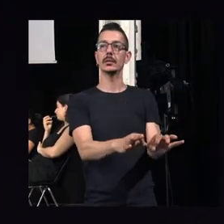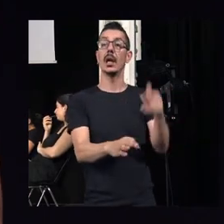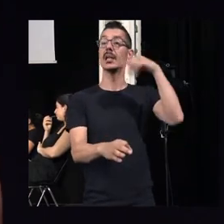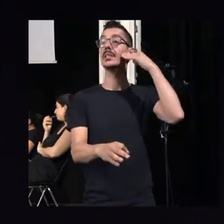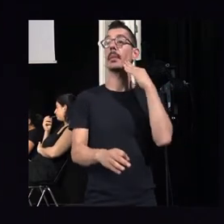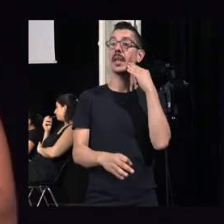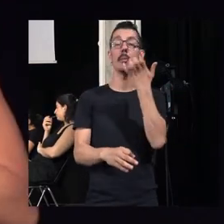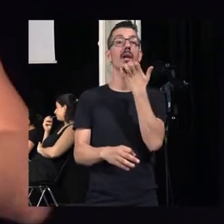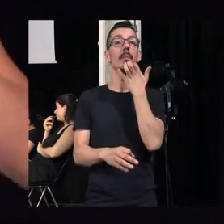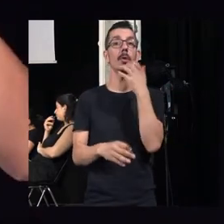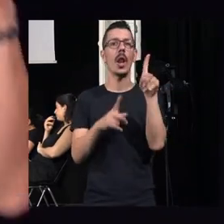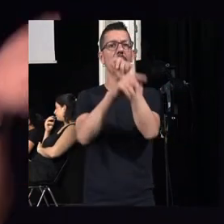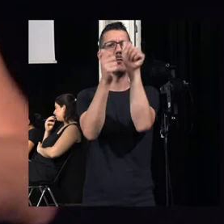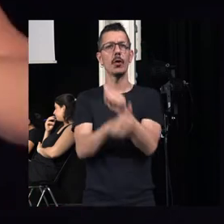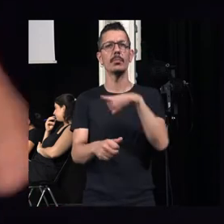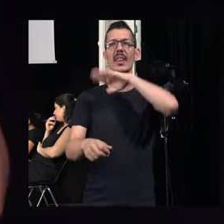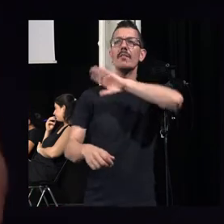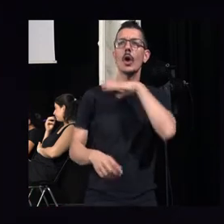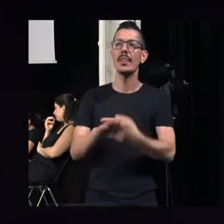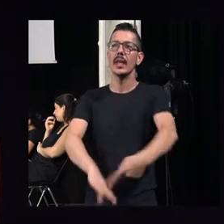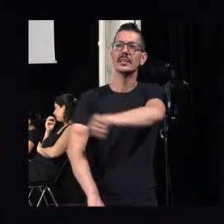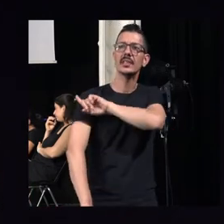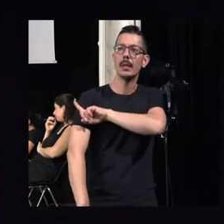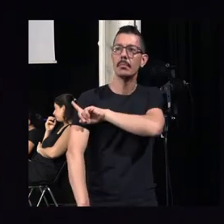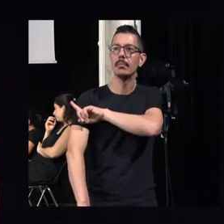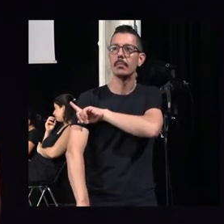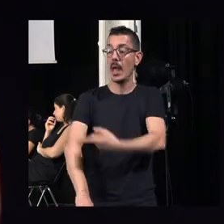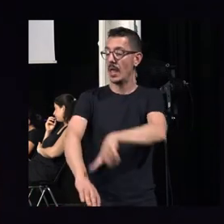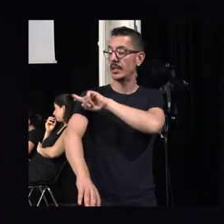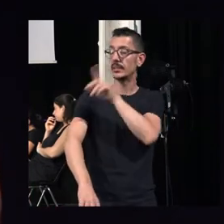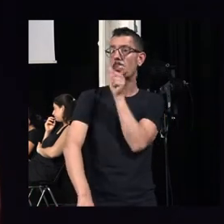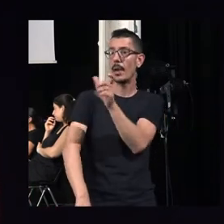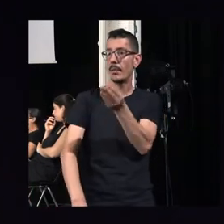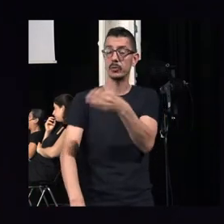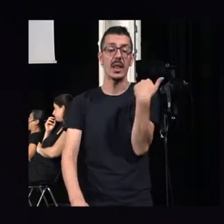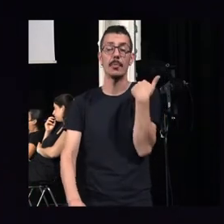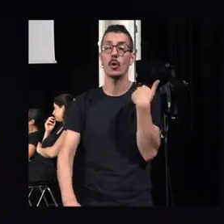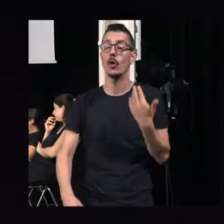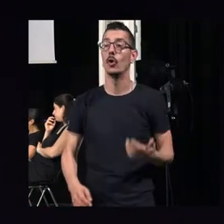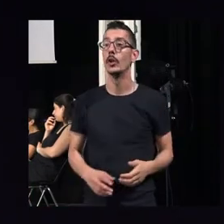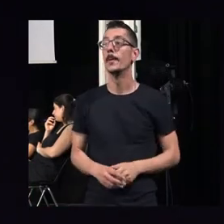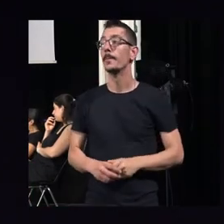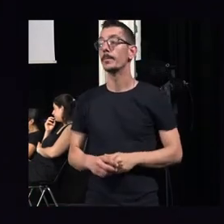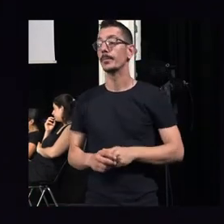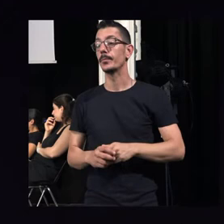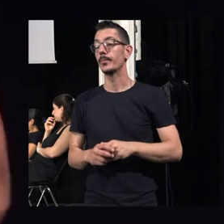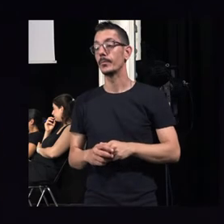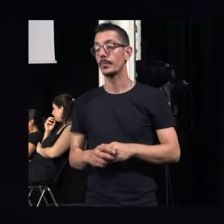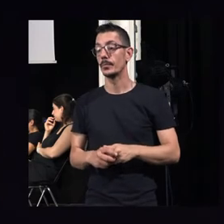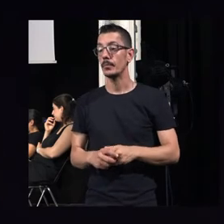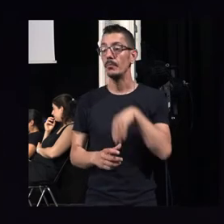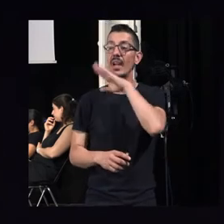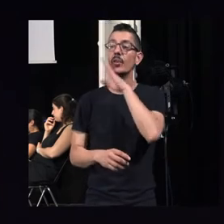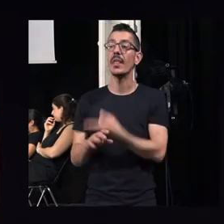vi como la forma de violencia extrema. Ya lo de extrema ya se lo han puesto ahora. Eso nada más era forma de violencia, ahora hay forma de violencia extrema, cada